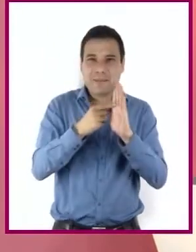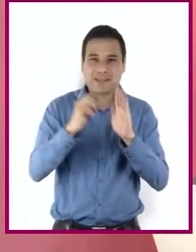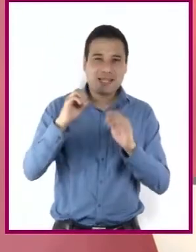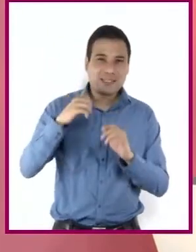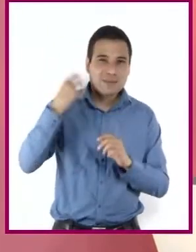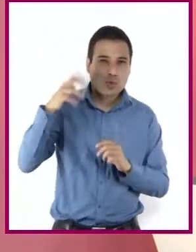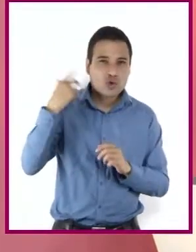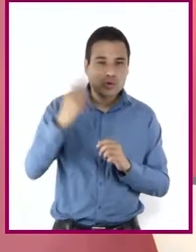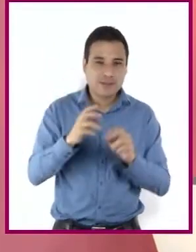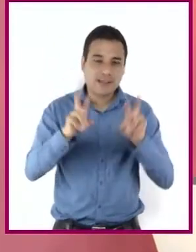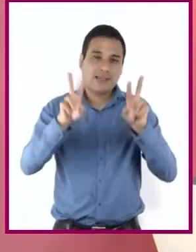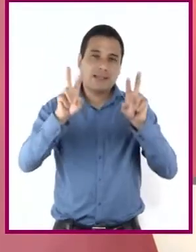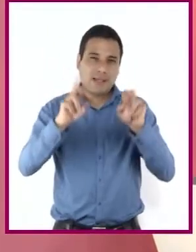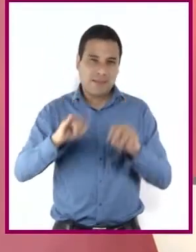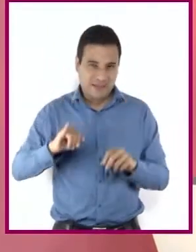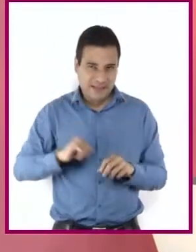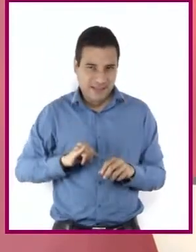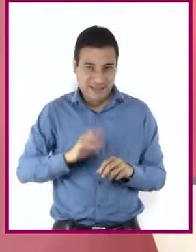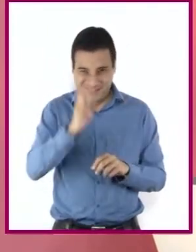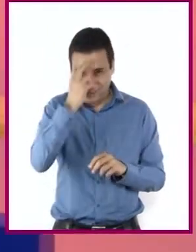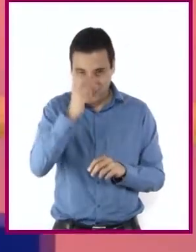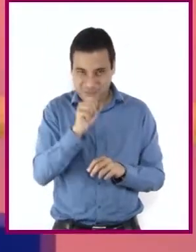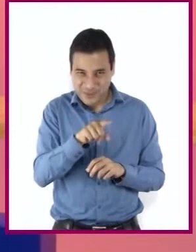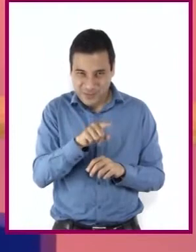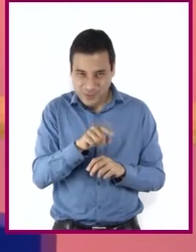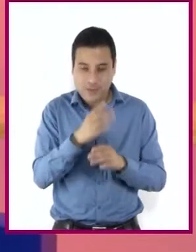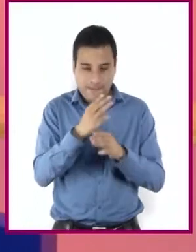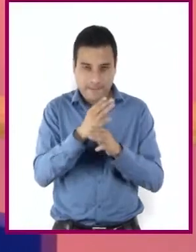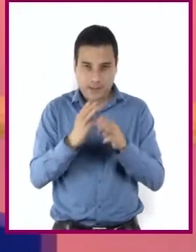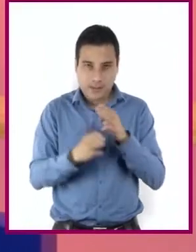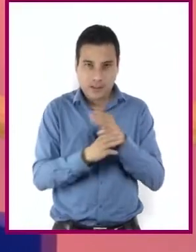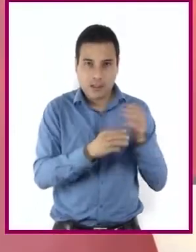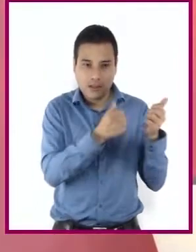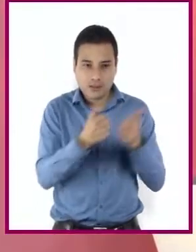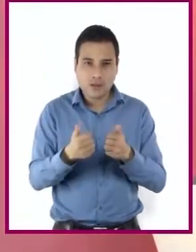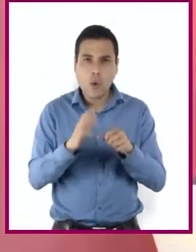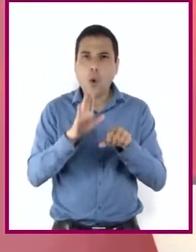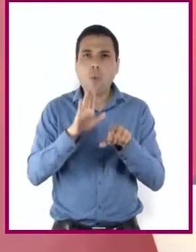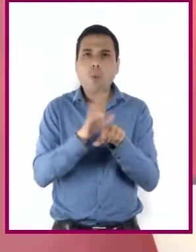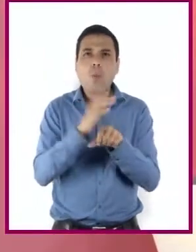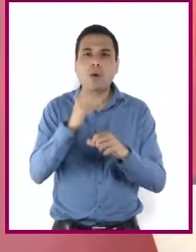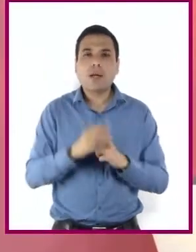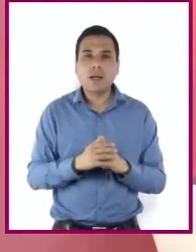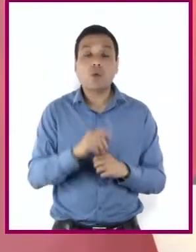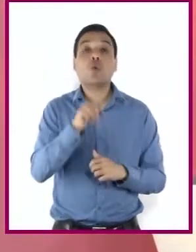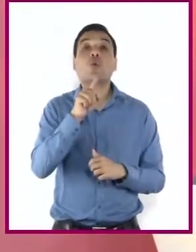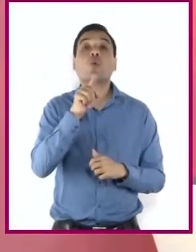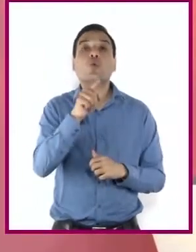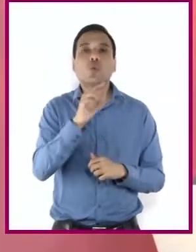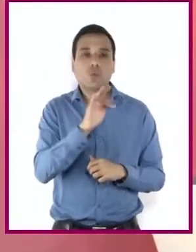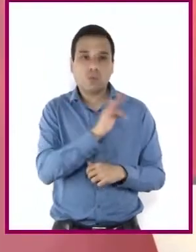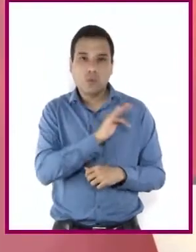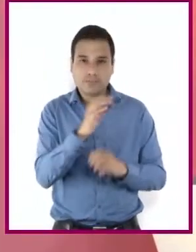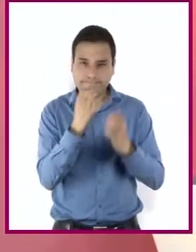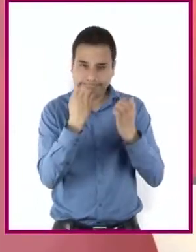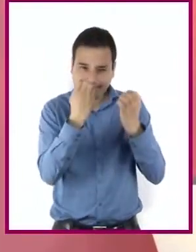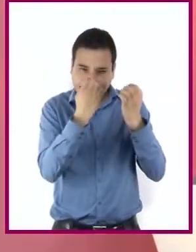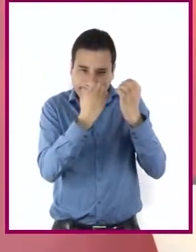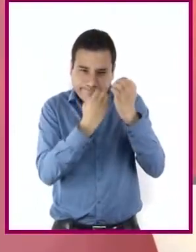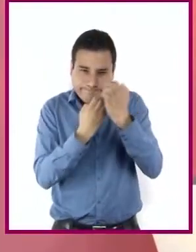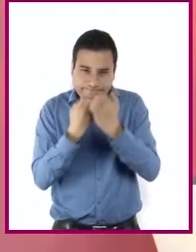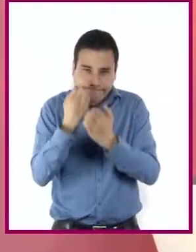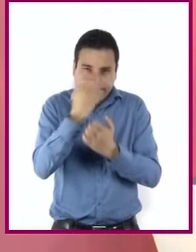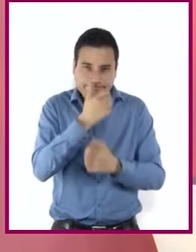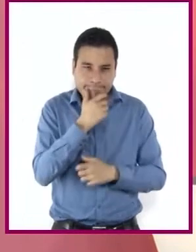exposición acerca de un tema de interés general. Esto es porque queremos retarlos a que observen, analicen y valoren